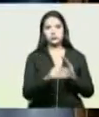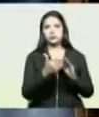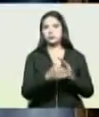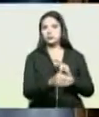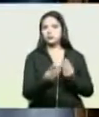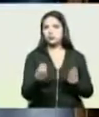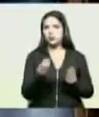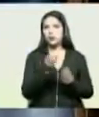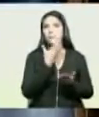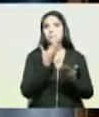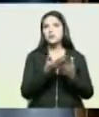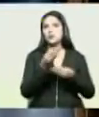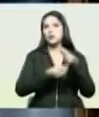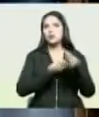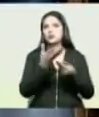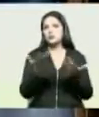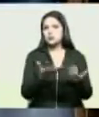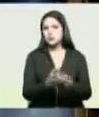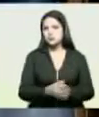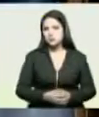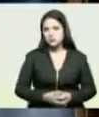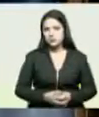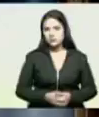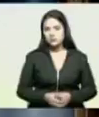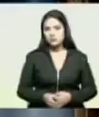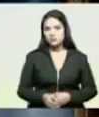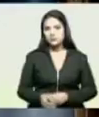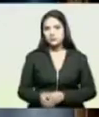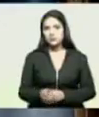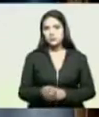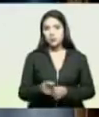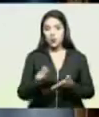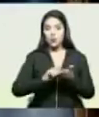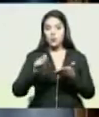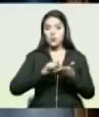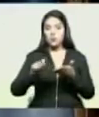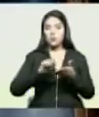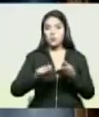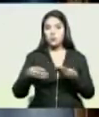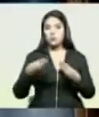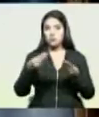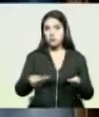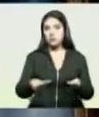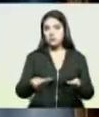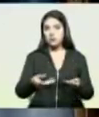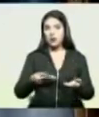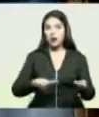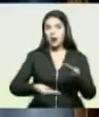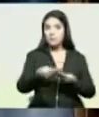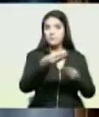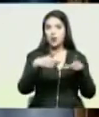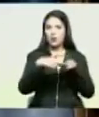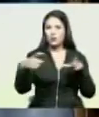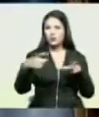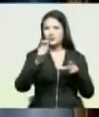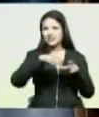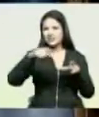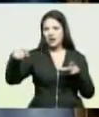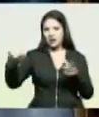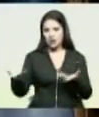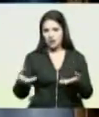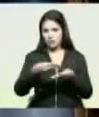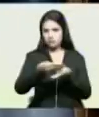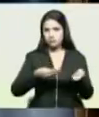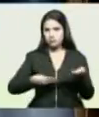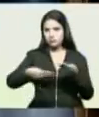solicitud hecha por un voucher. cambiaron un cheque. Usted entregó